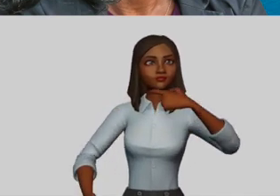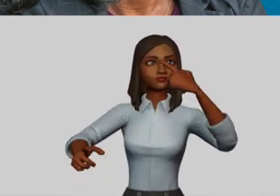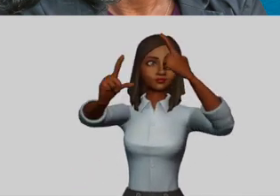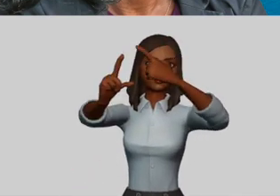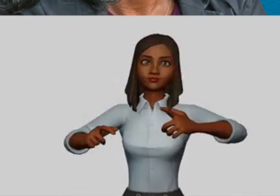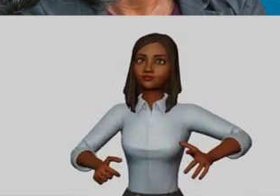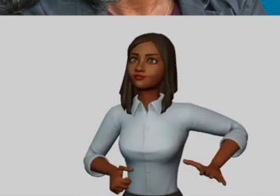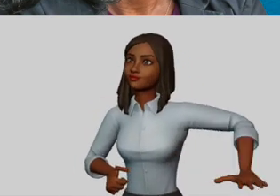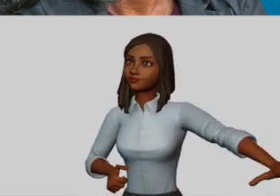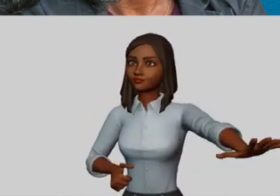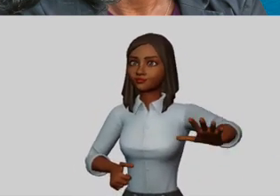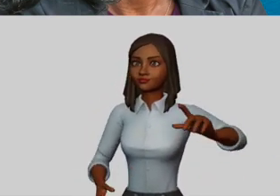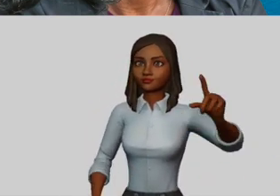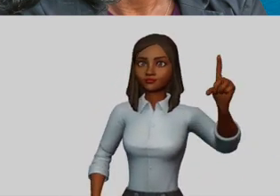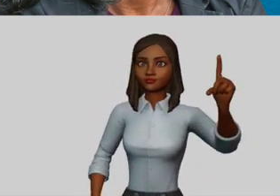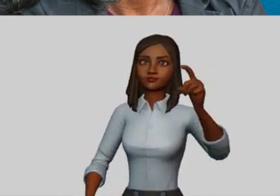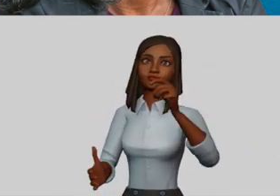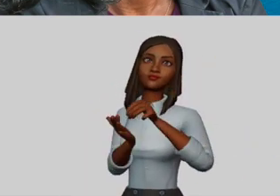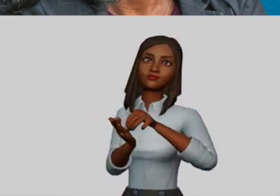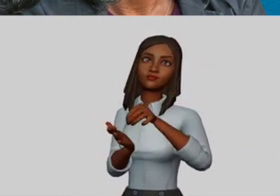you en este tema.